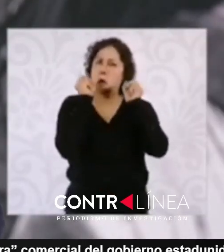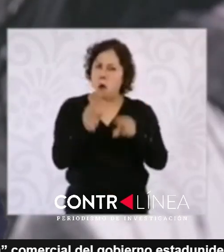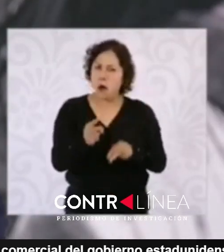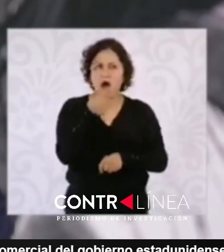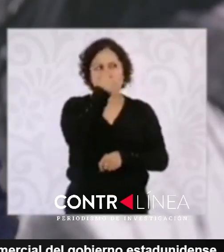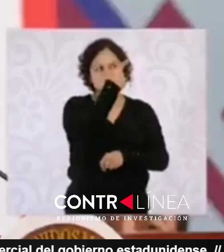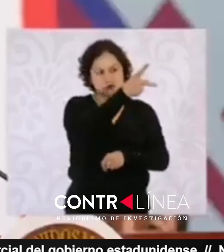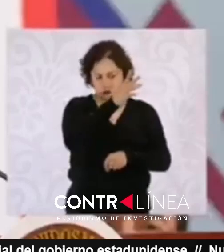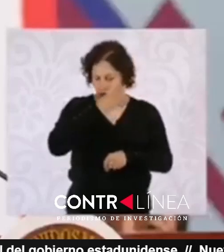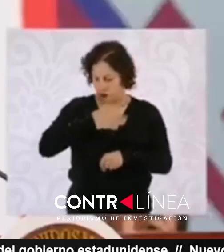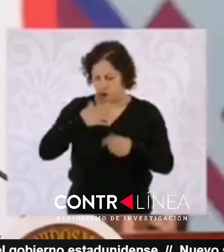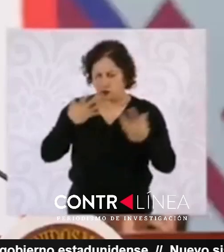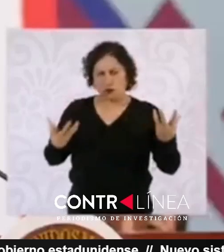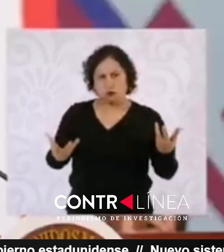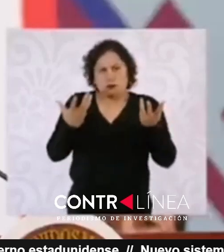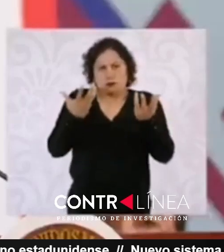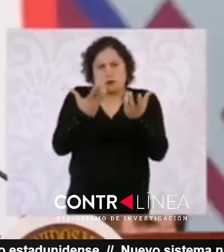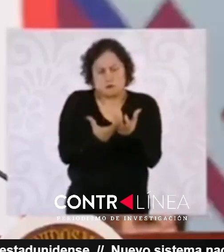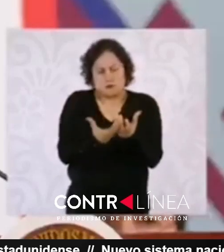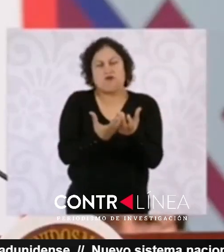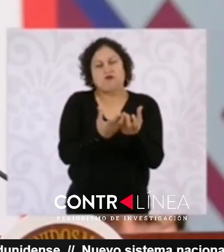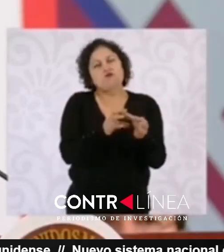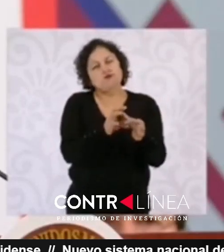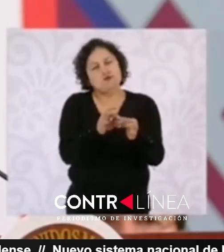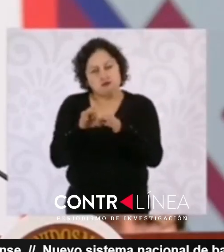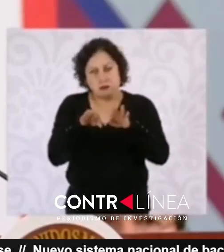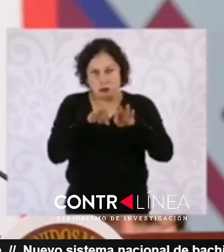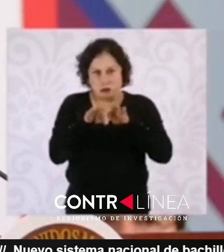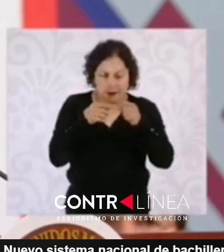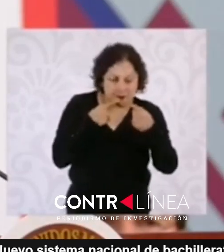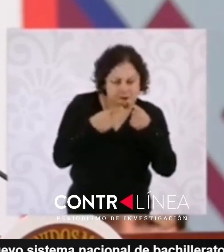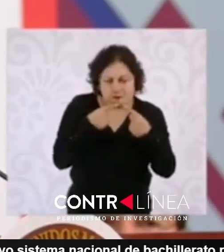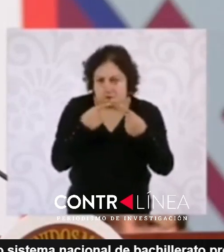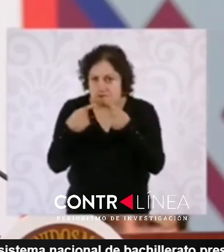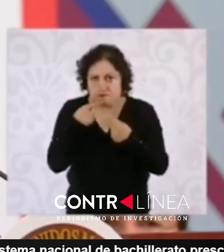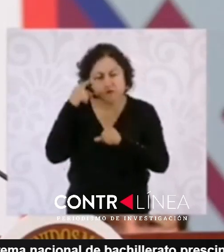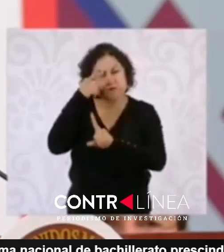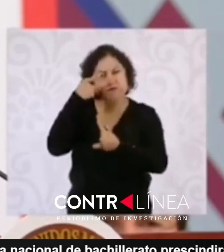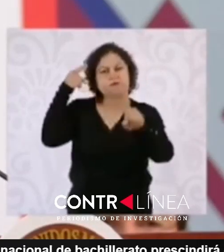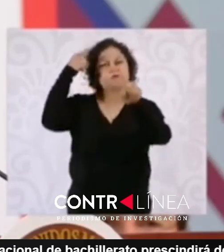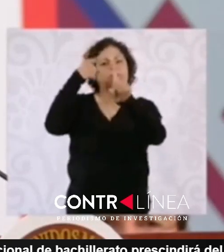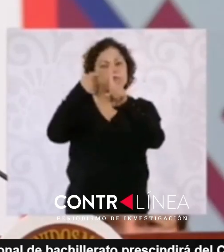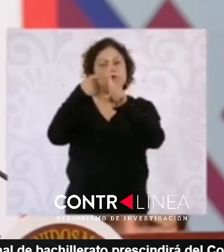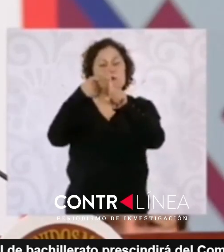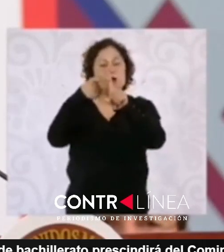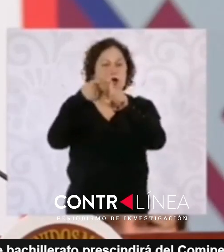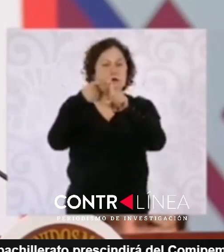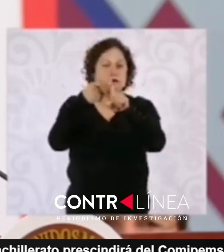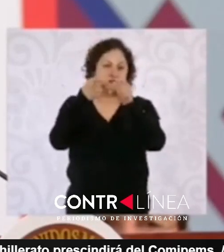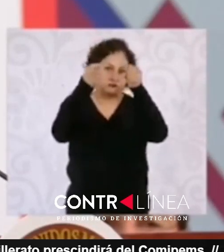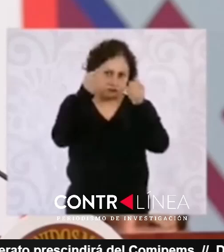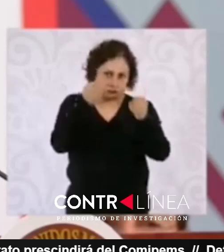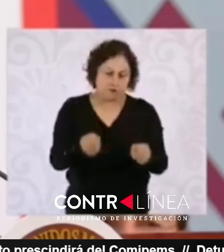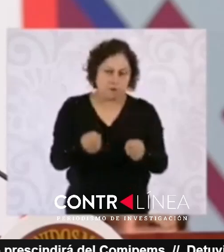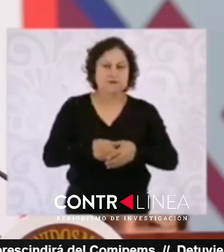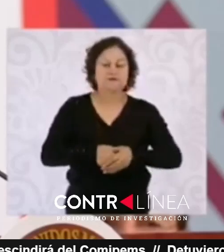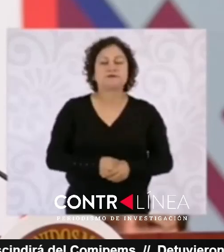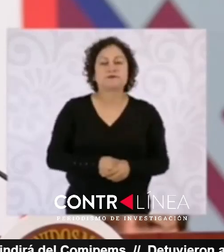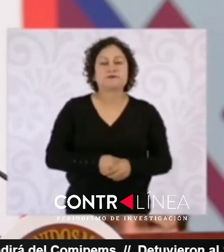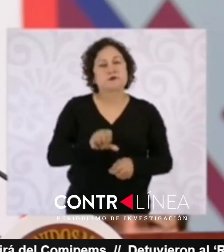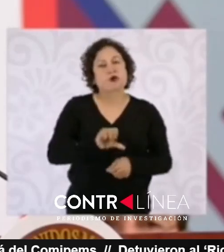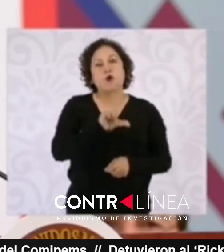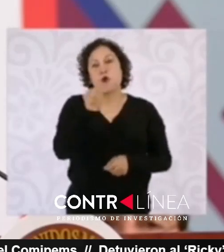un plan de acción en el marco de nuestras soberanías que diera resultados. Y en el caso